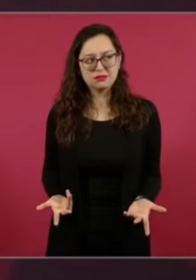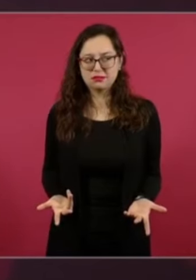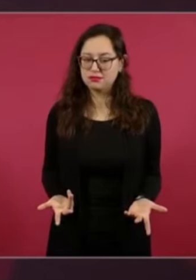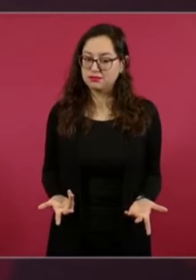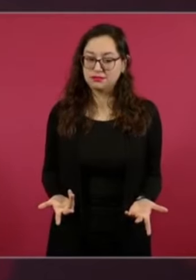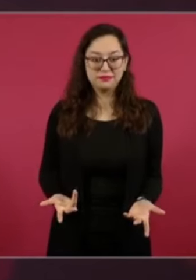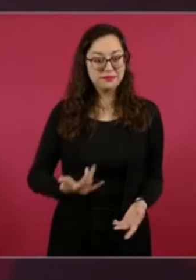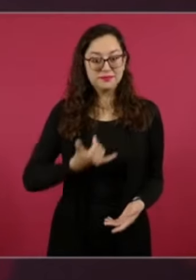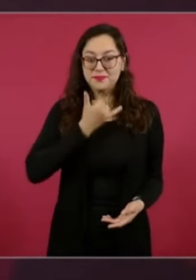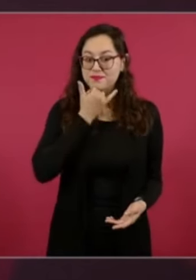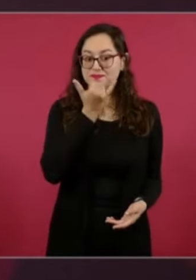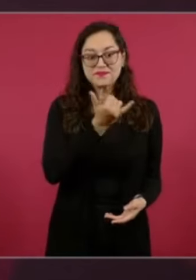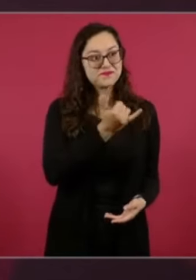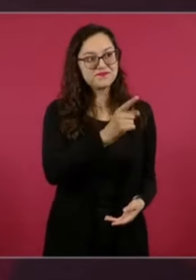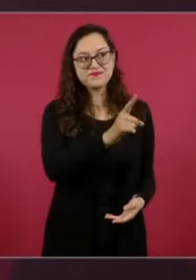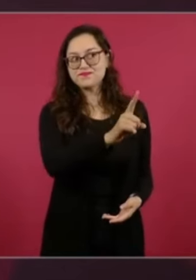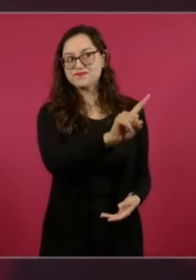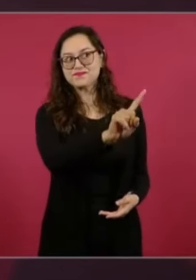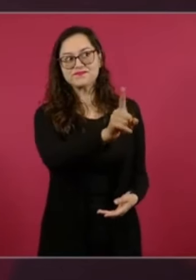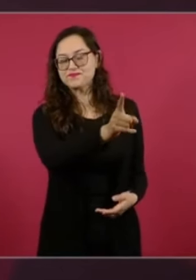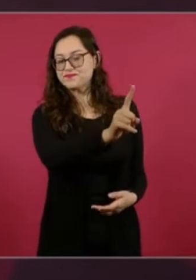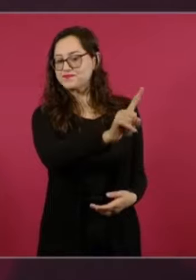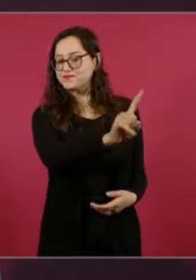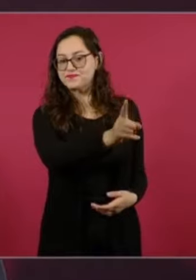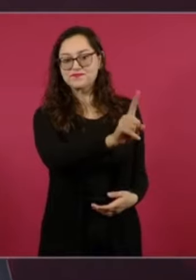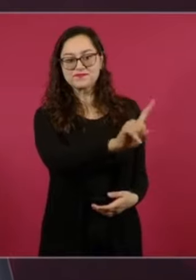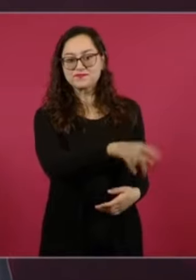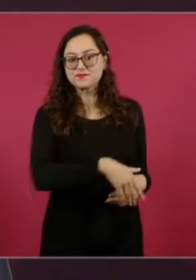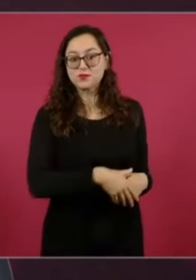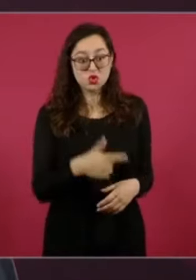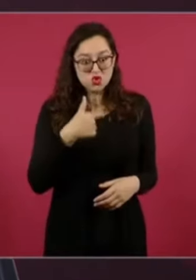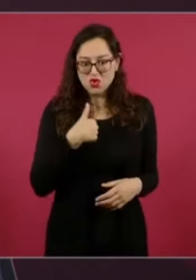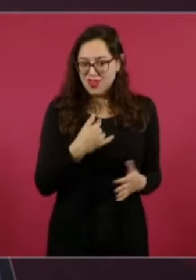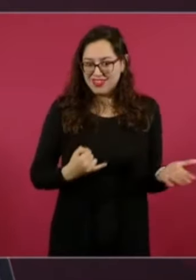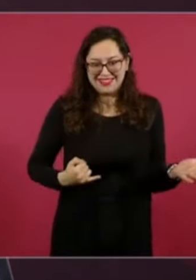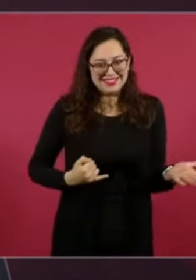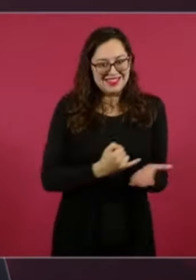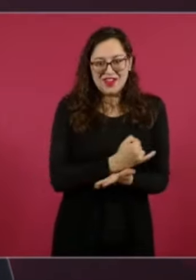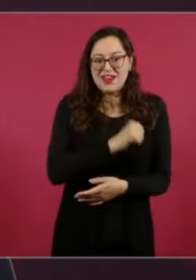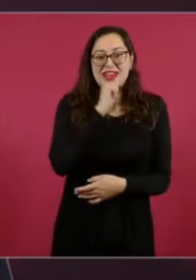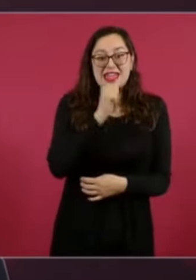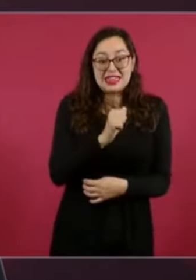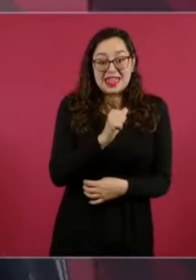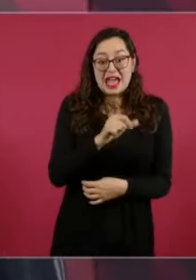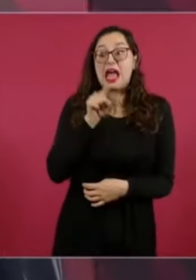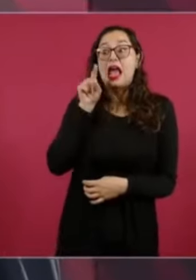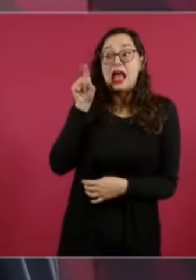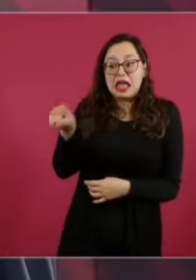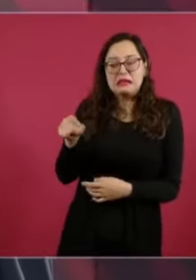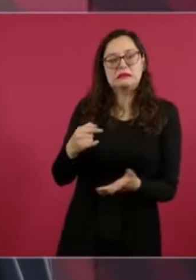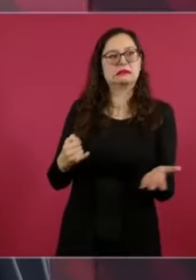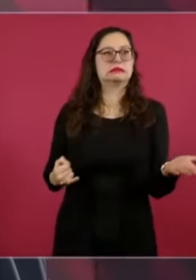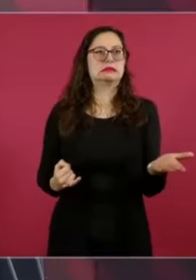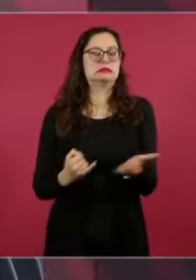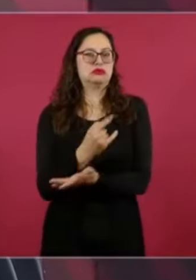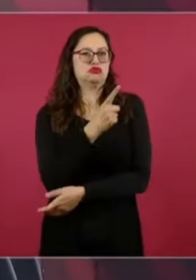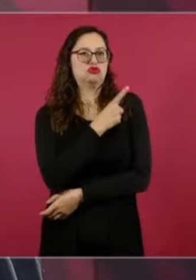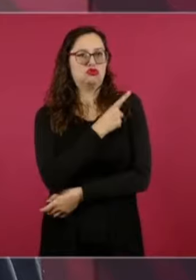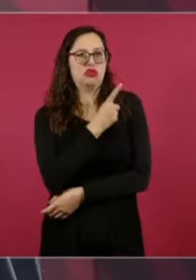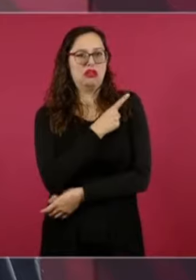Se equivocan completamente. Esa decisión fue de la presidenta